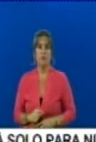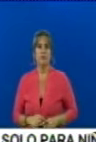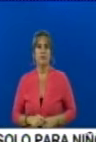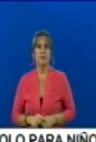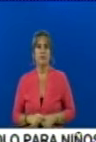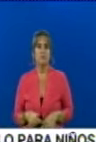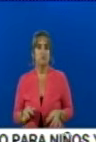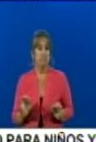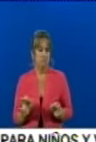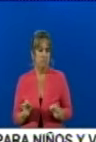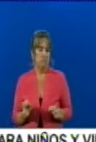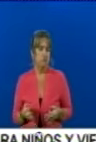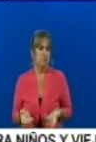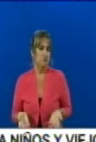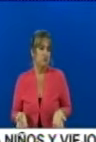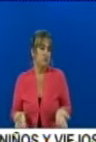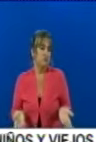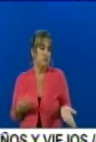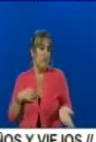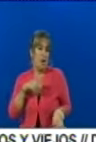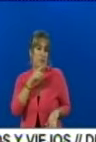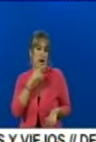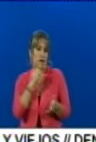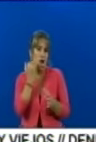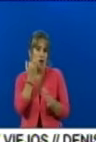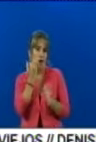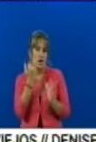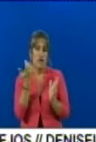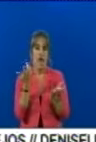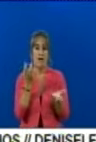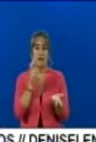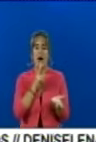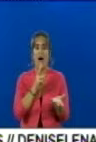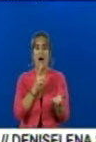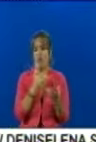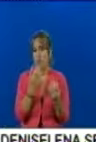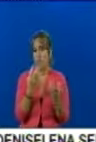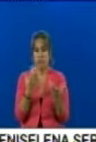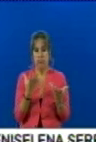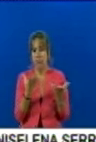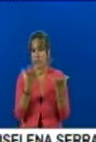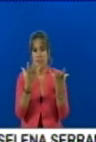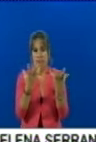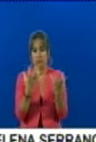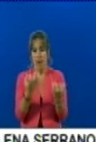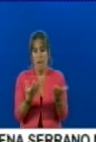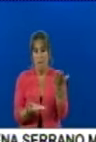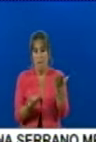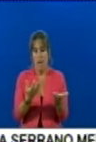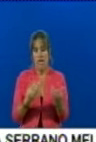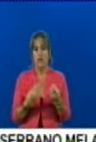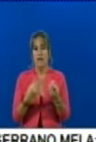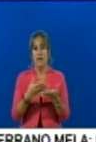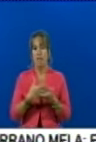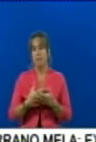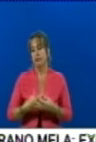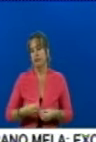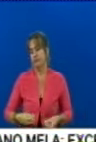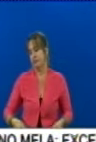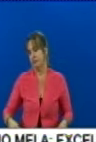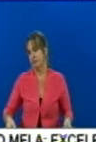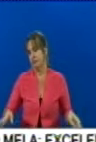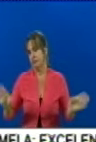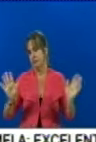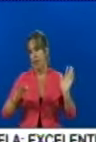es real que este pollo congelado por agua con grandes concentraciones de hielo genera una merma en